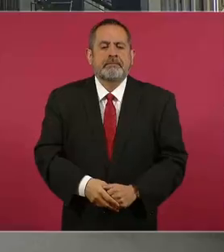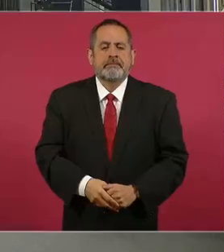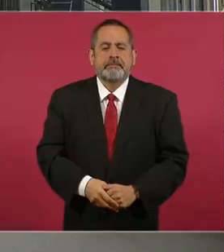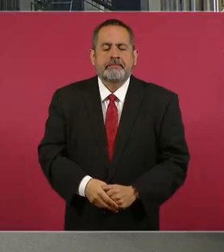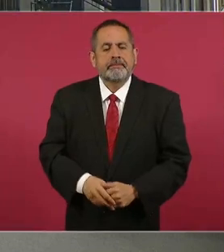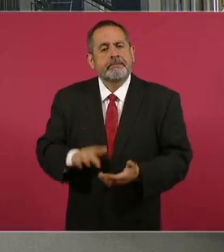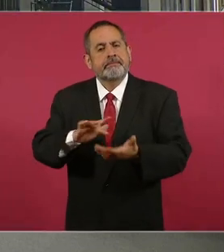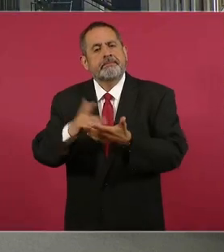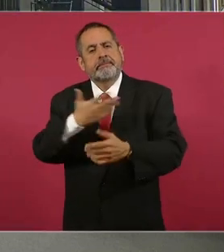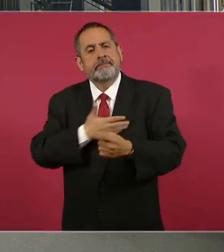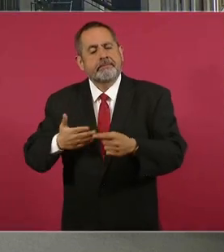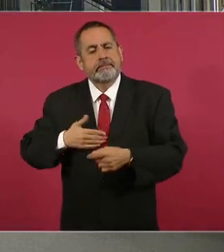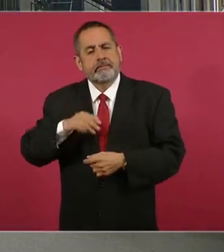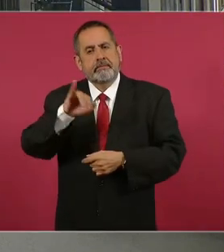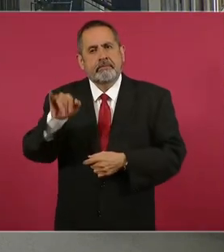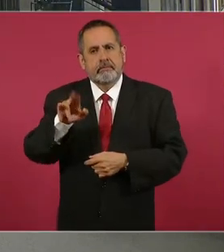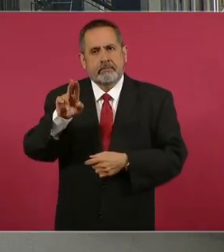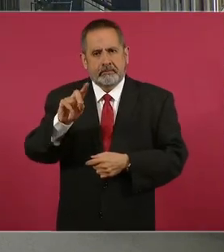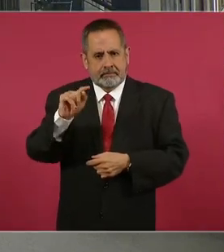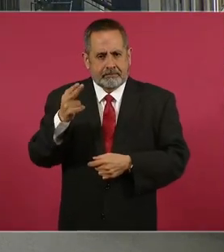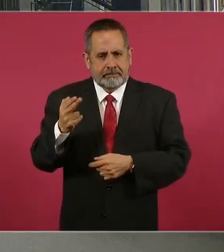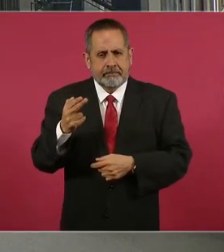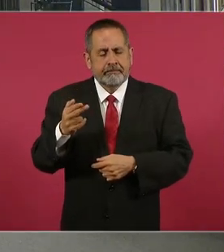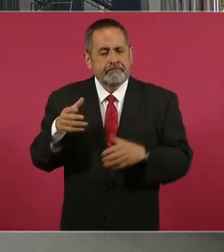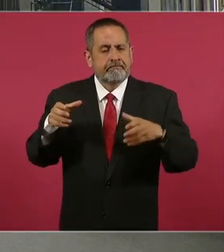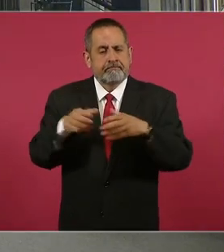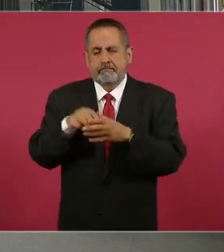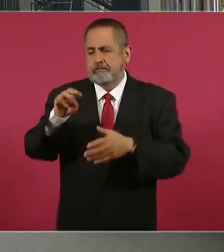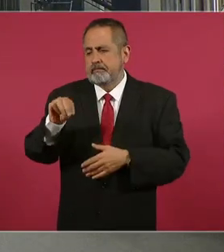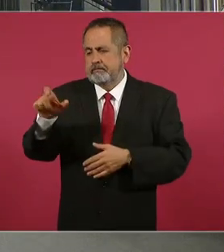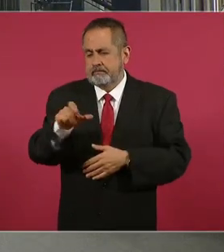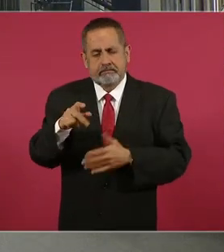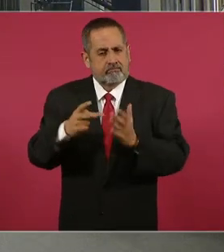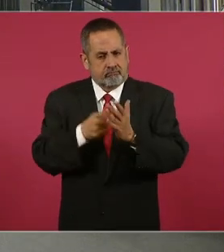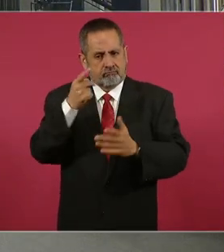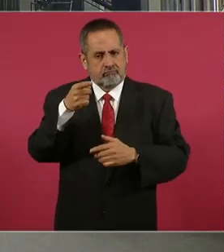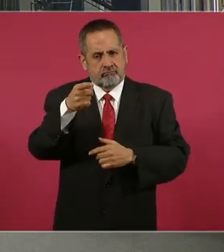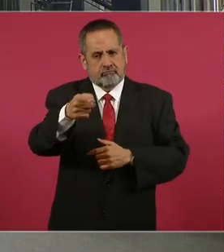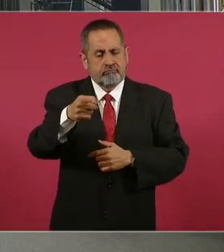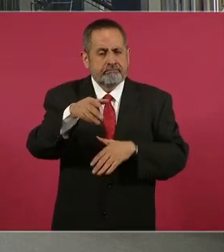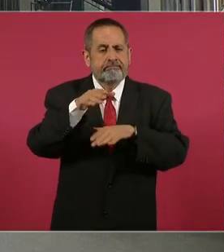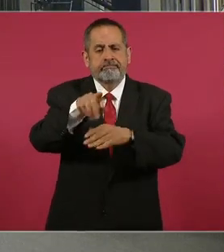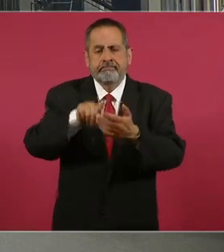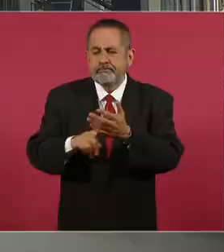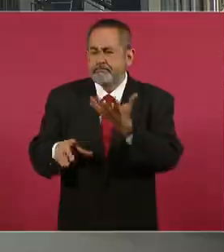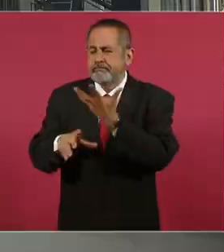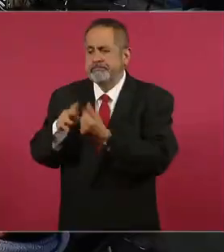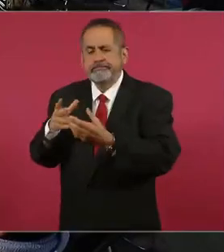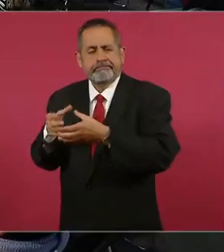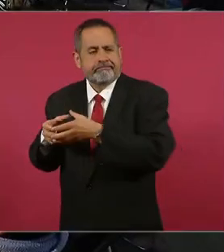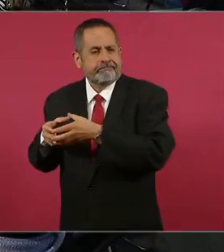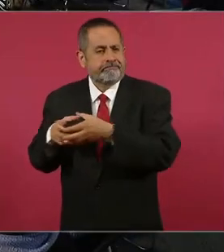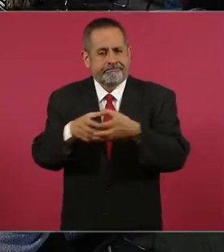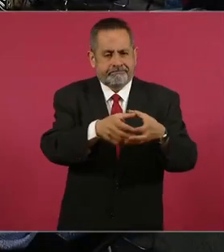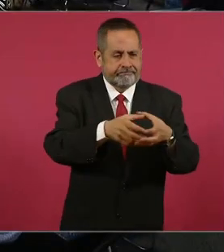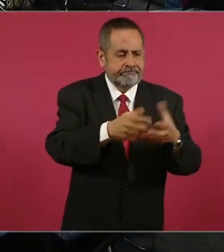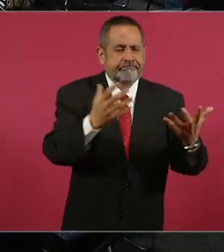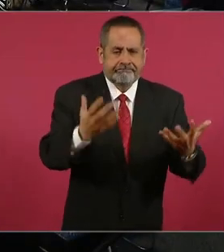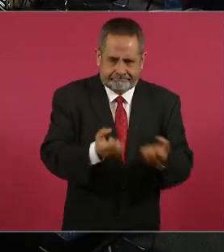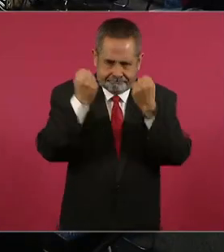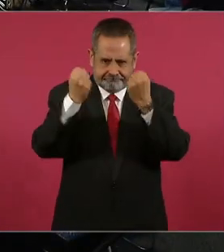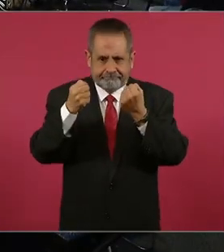Días, Judith Sánchez Reyes, de Perspectivas MX. Retomando, pues, el caso de los migrantes rescatados